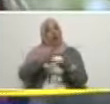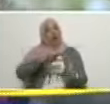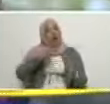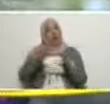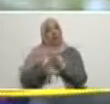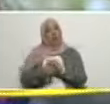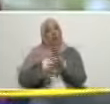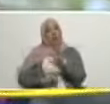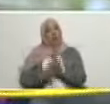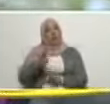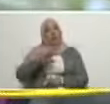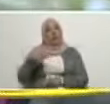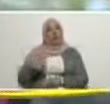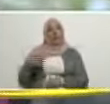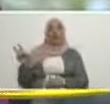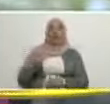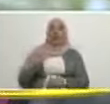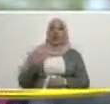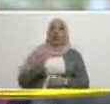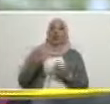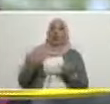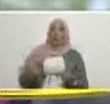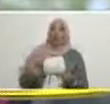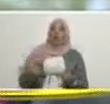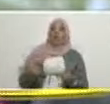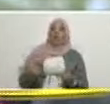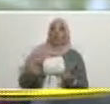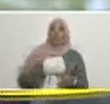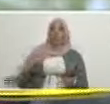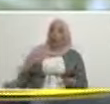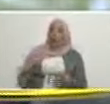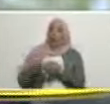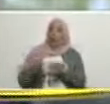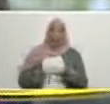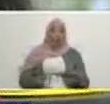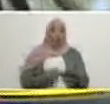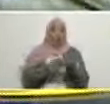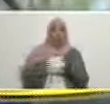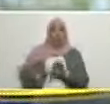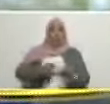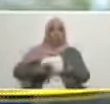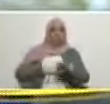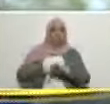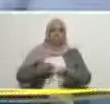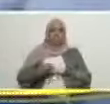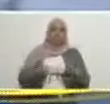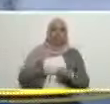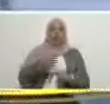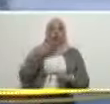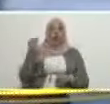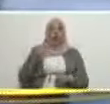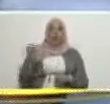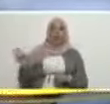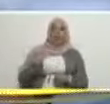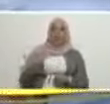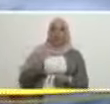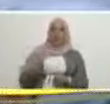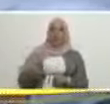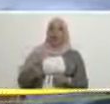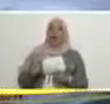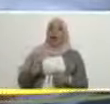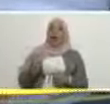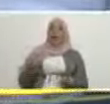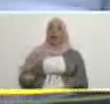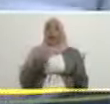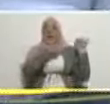y construir nuestro país. Para eso nuestros equipos, nuestros movimientos de la juventud venezolana se encargarán